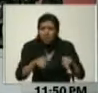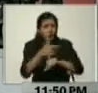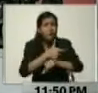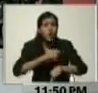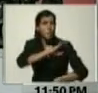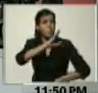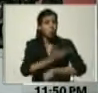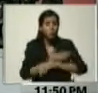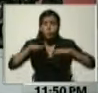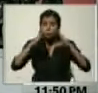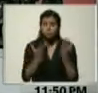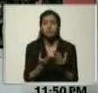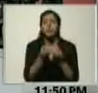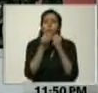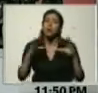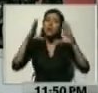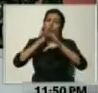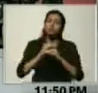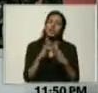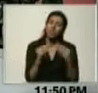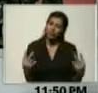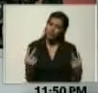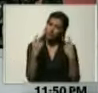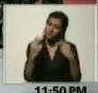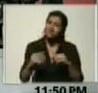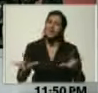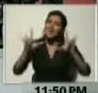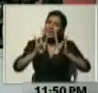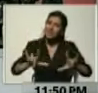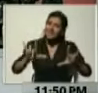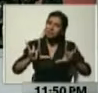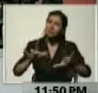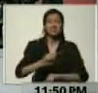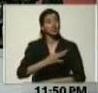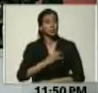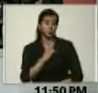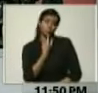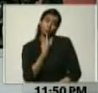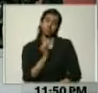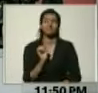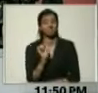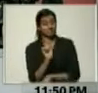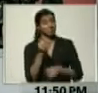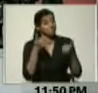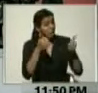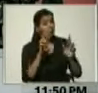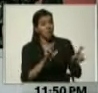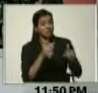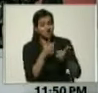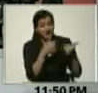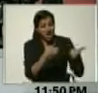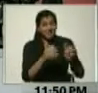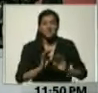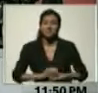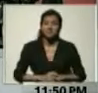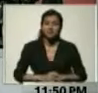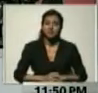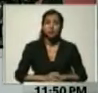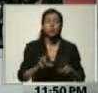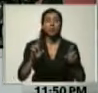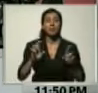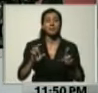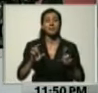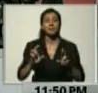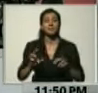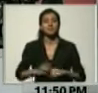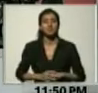mundo. Muy buenas noches a todos y a todos. Los queremos mucho, señores amargados. Pásenla bien. Espero que Juanipa